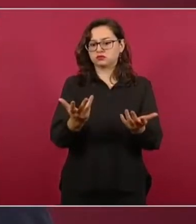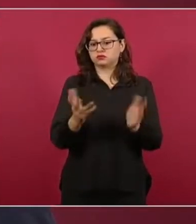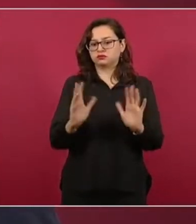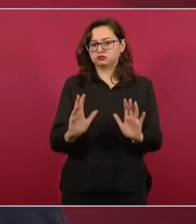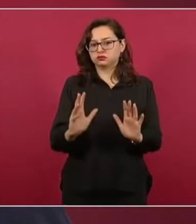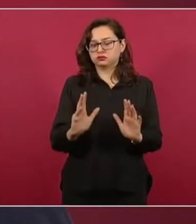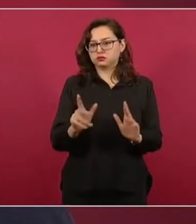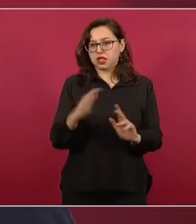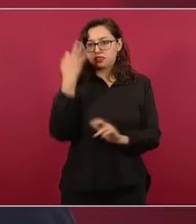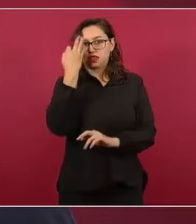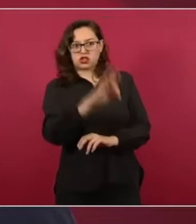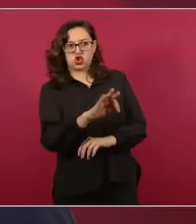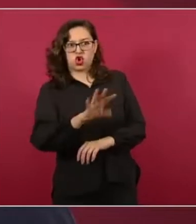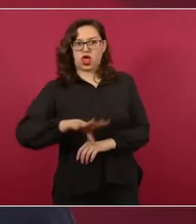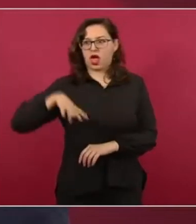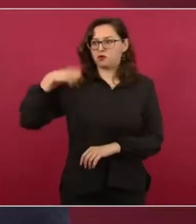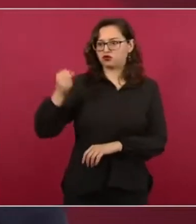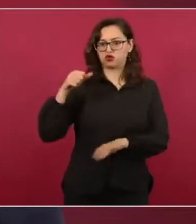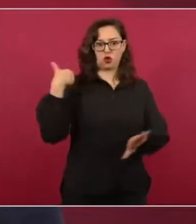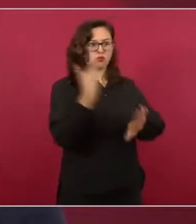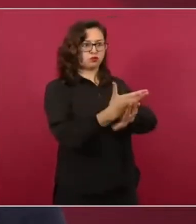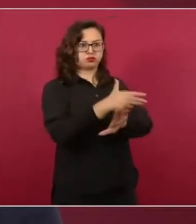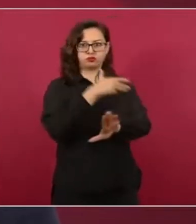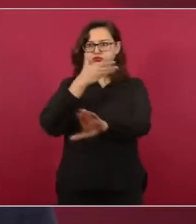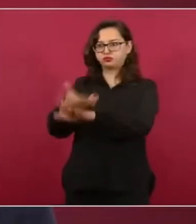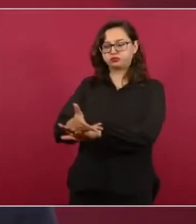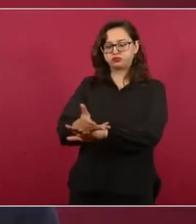atropellos, abusos, aunque sean hermanos